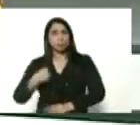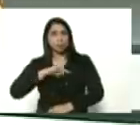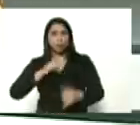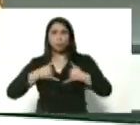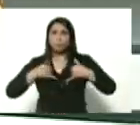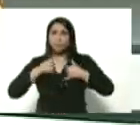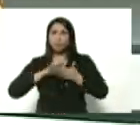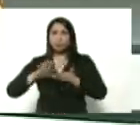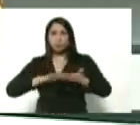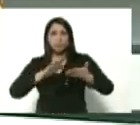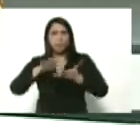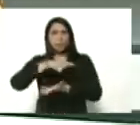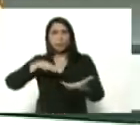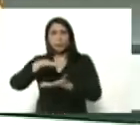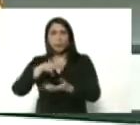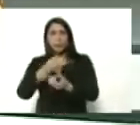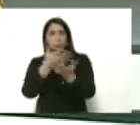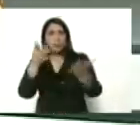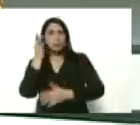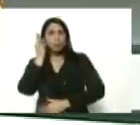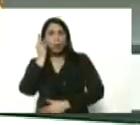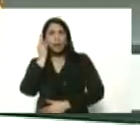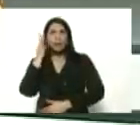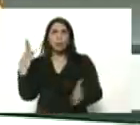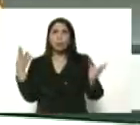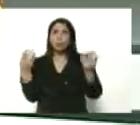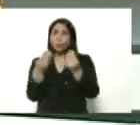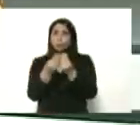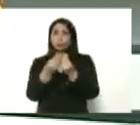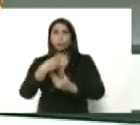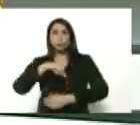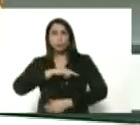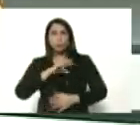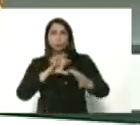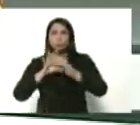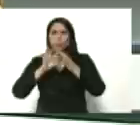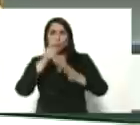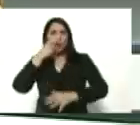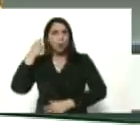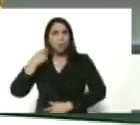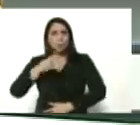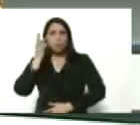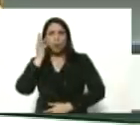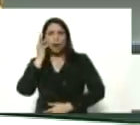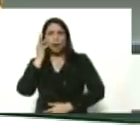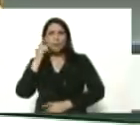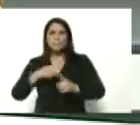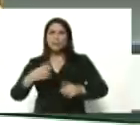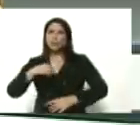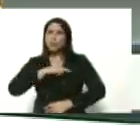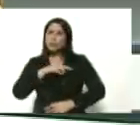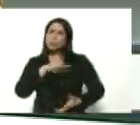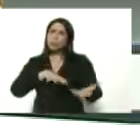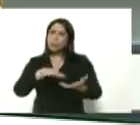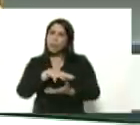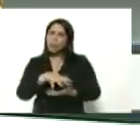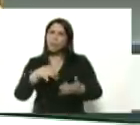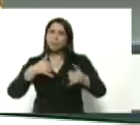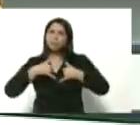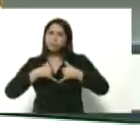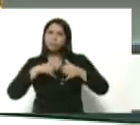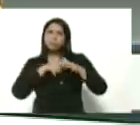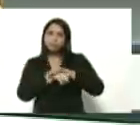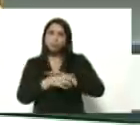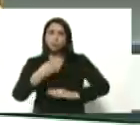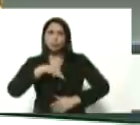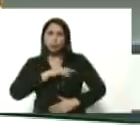Nosotros nos resolvemos. Y ustedes, mujeres, junto a nosotros, unidas, hombres y mujeres, pero son nuestros asuntos. Y